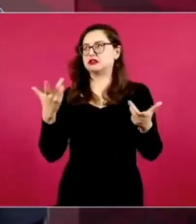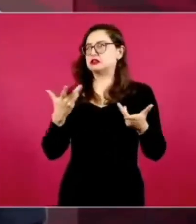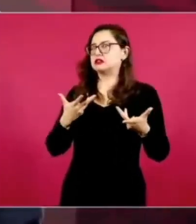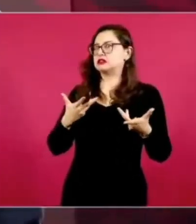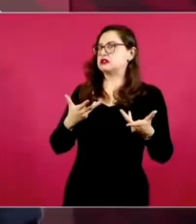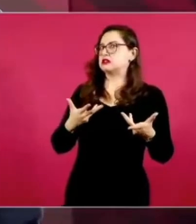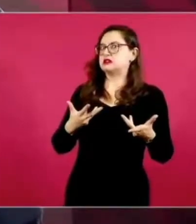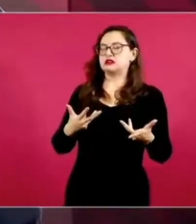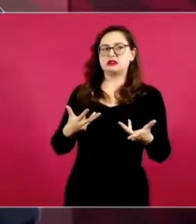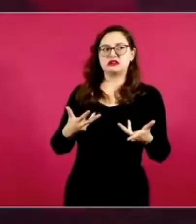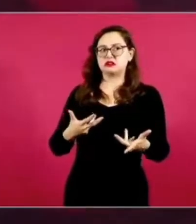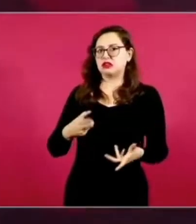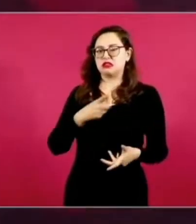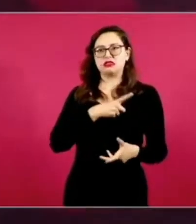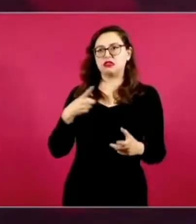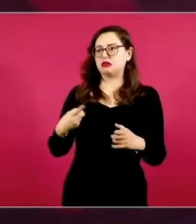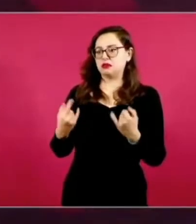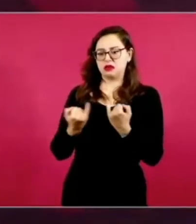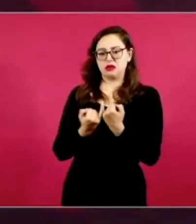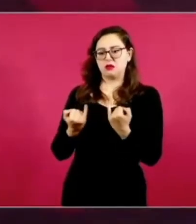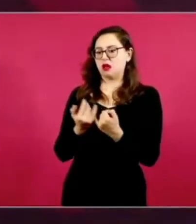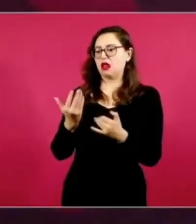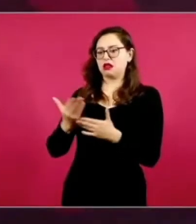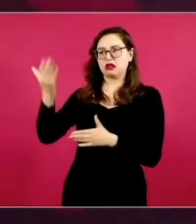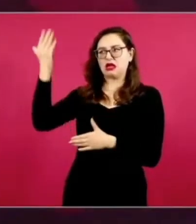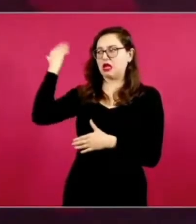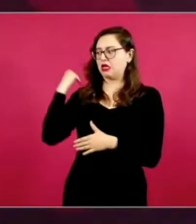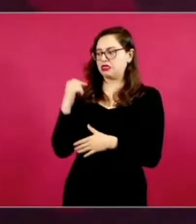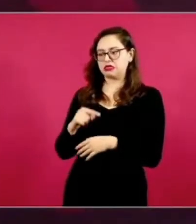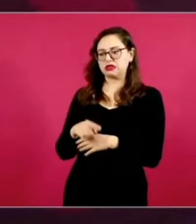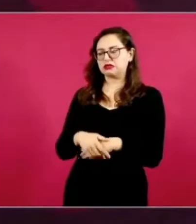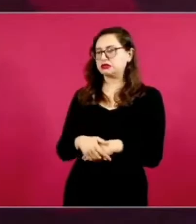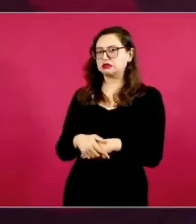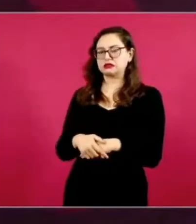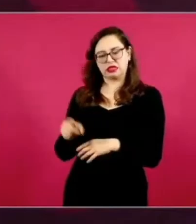a lo mismo y se les hace muy fácil,